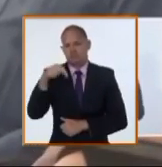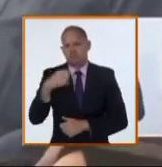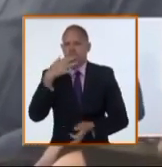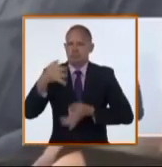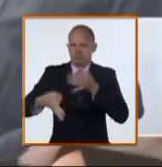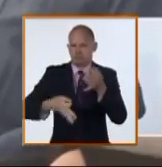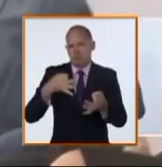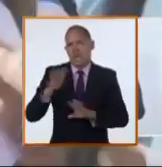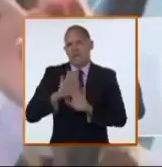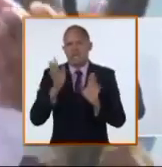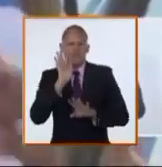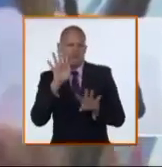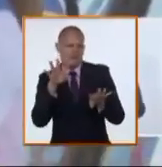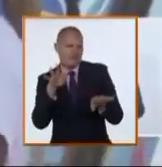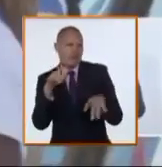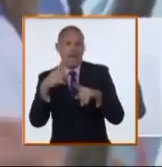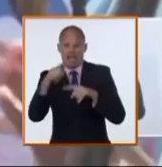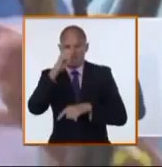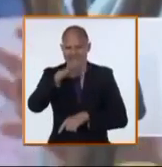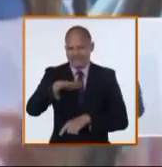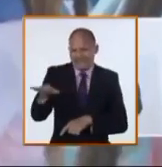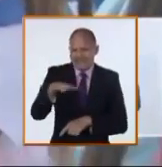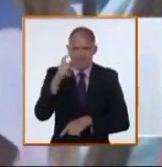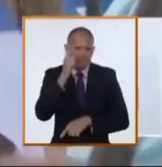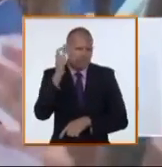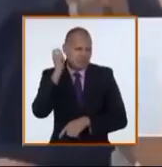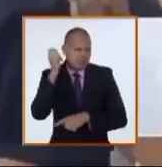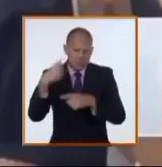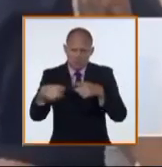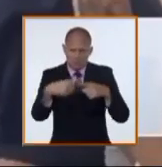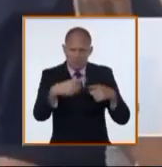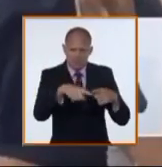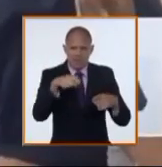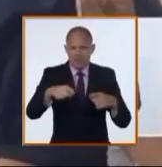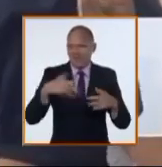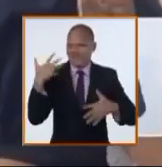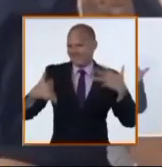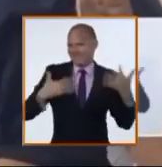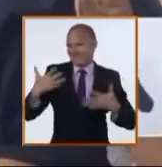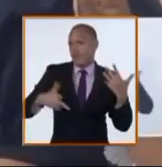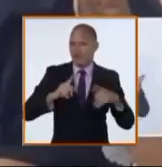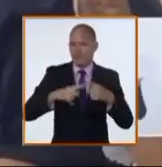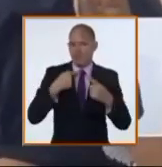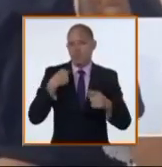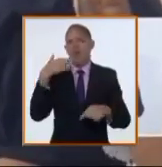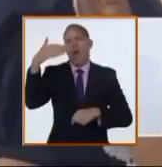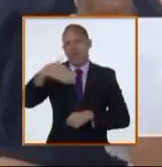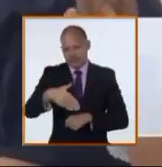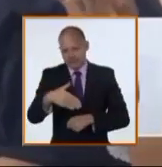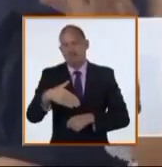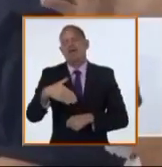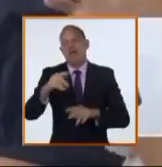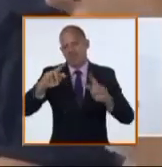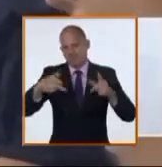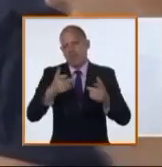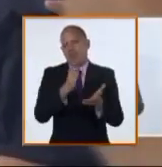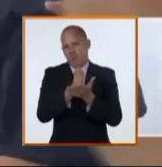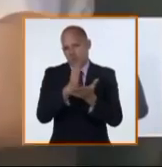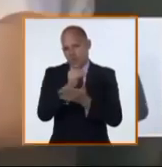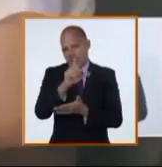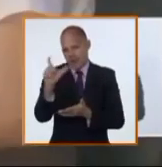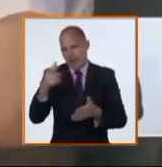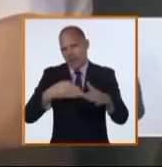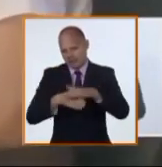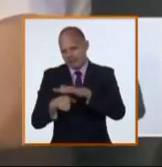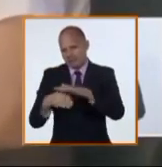presenció la alegría de niños y niñas que regresaron a las aulas de maestros y familiares Que también dieron la bienvenida